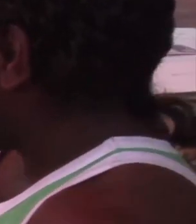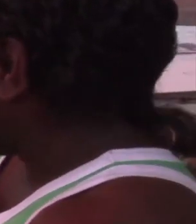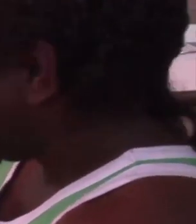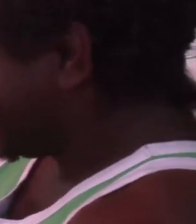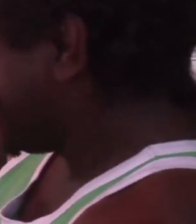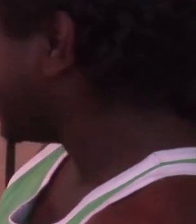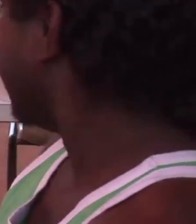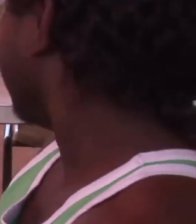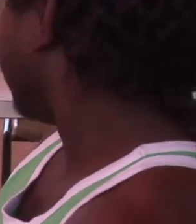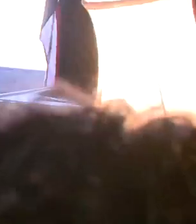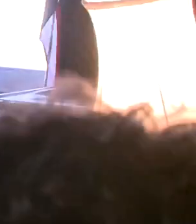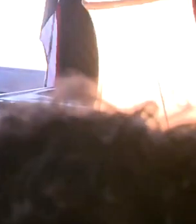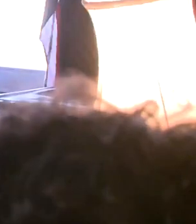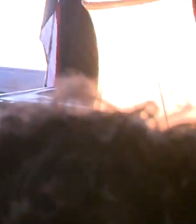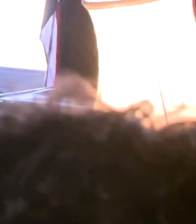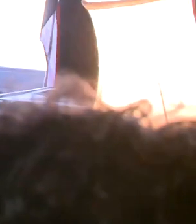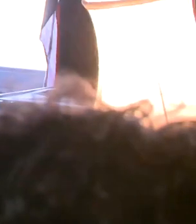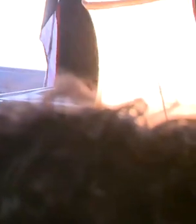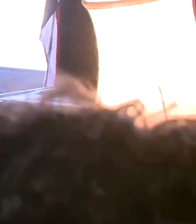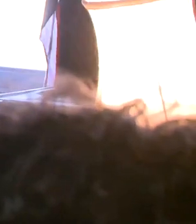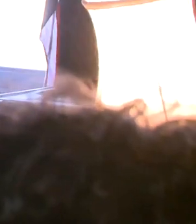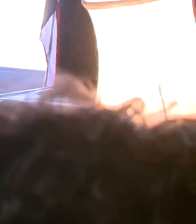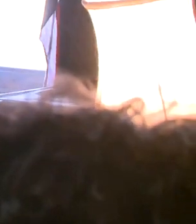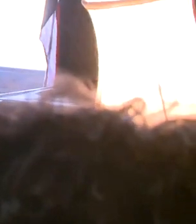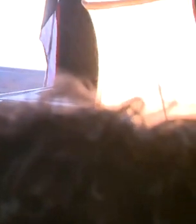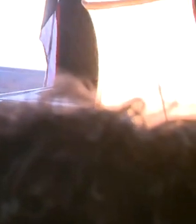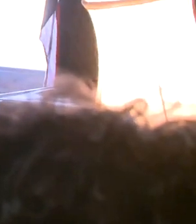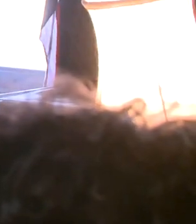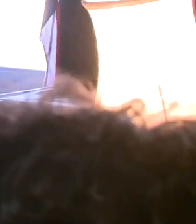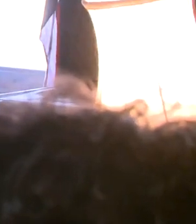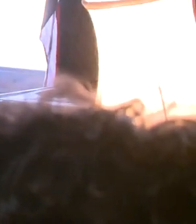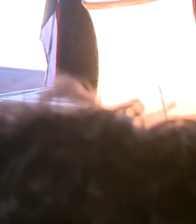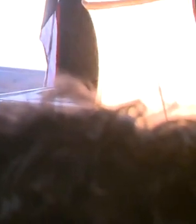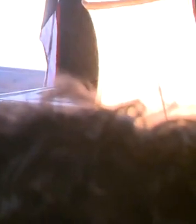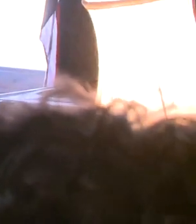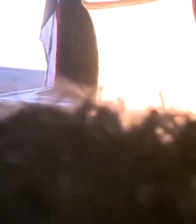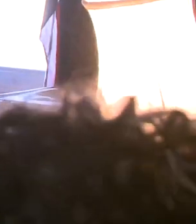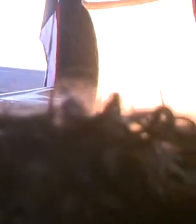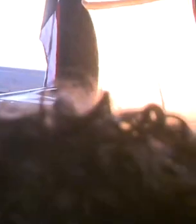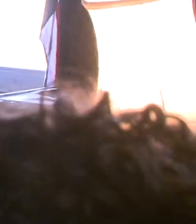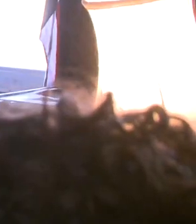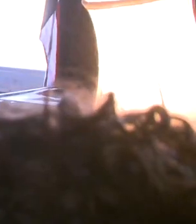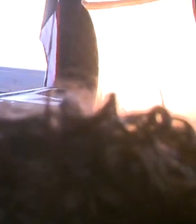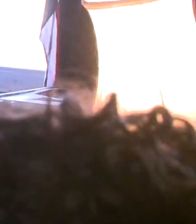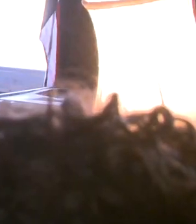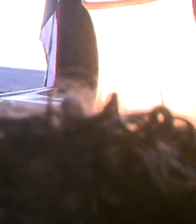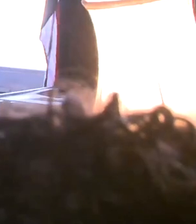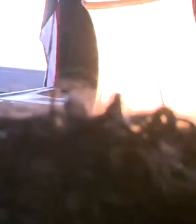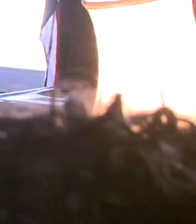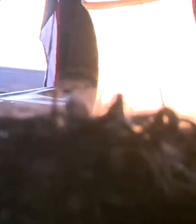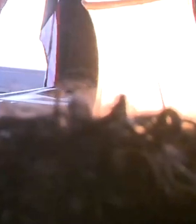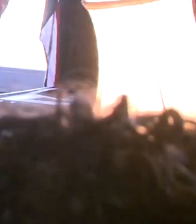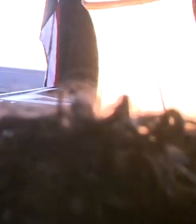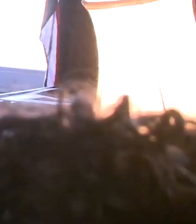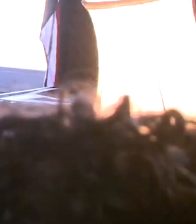No se trata de un modelo utópico. No es construir una utopía. Una